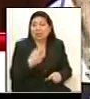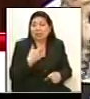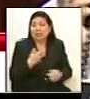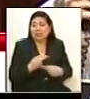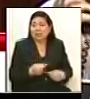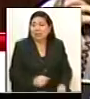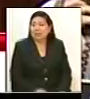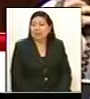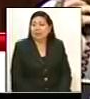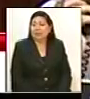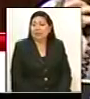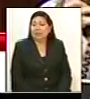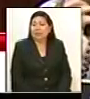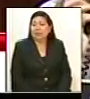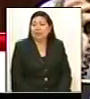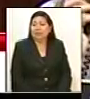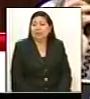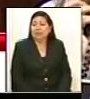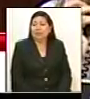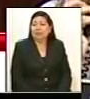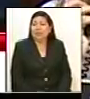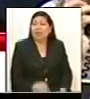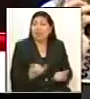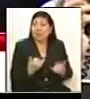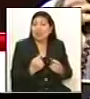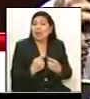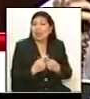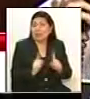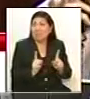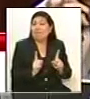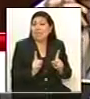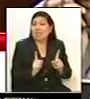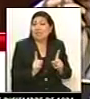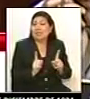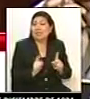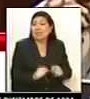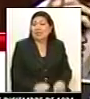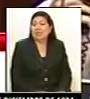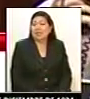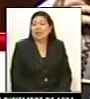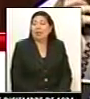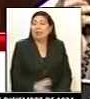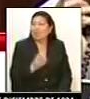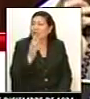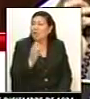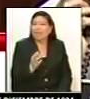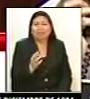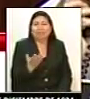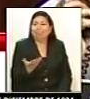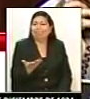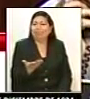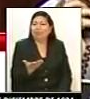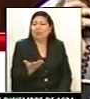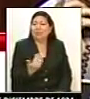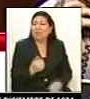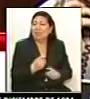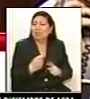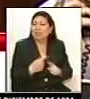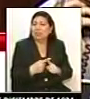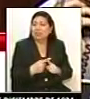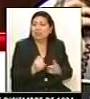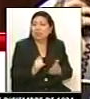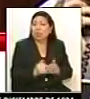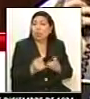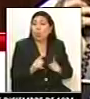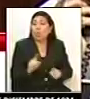o chocolates. Y esa es la diferencia que hay que hacer. Por eso no creo yo en este tipo de exoneraciones